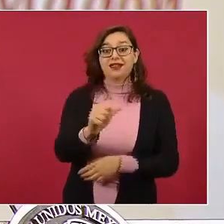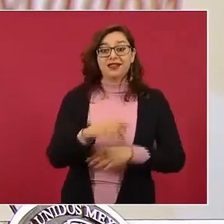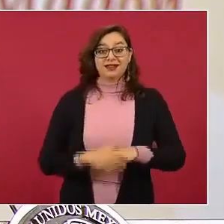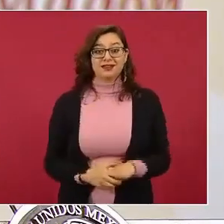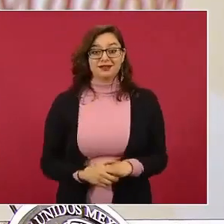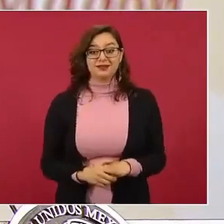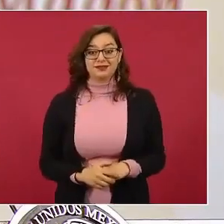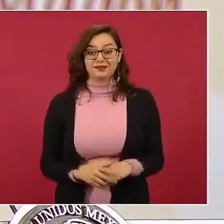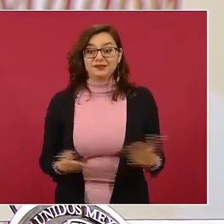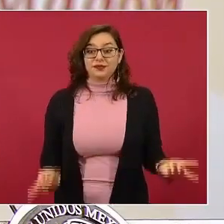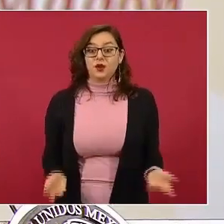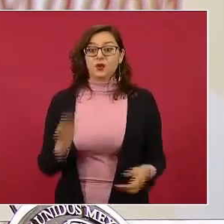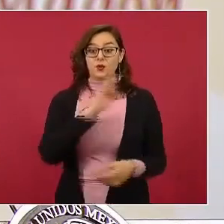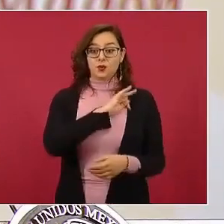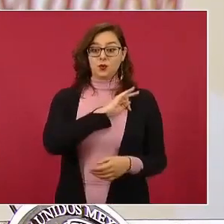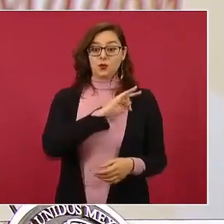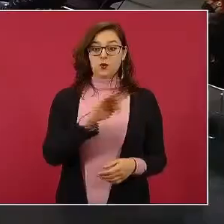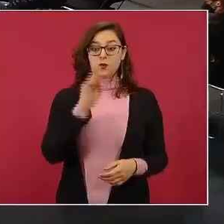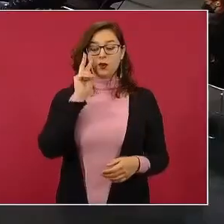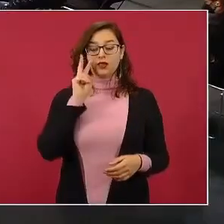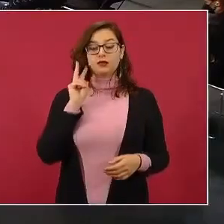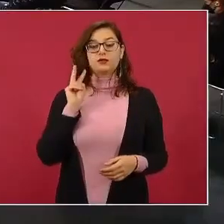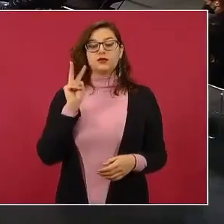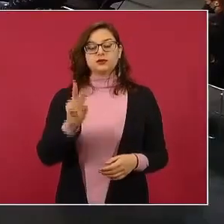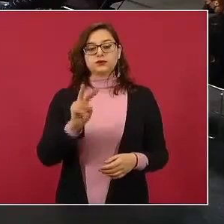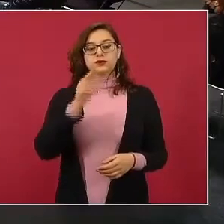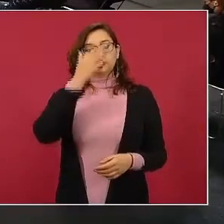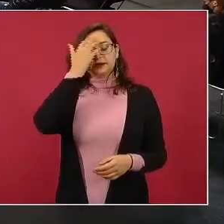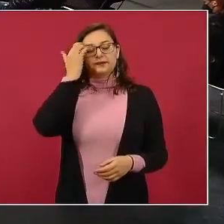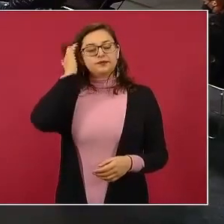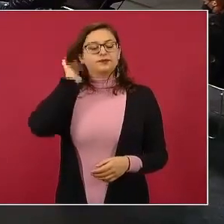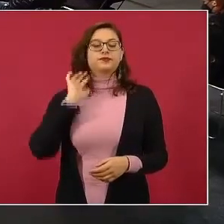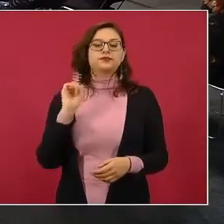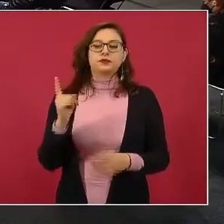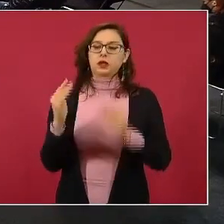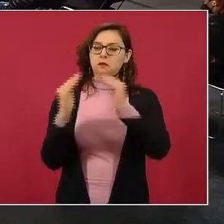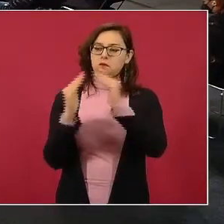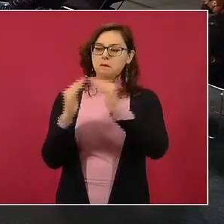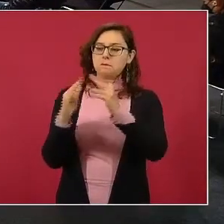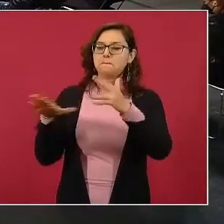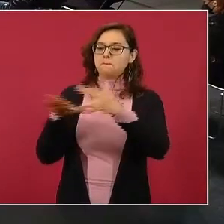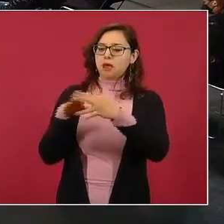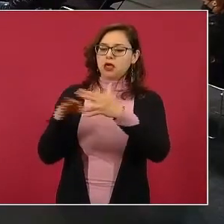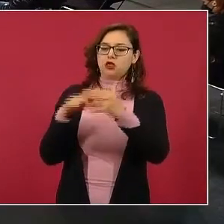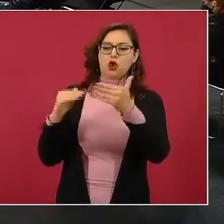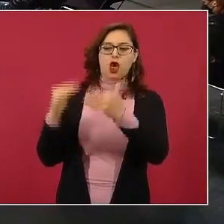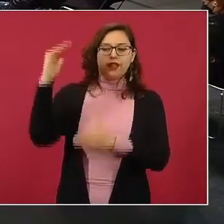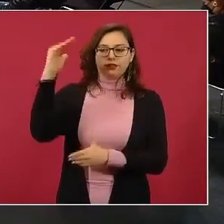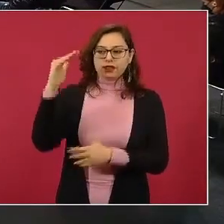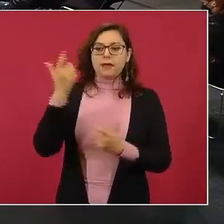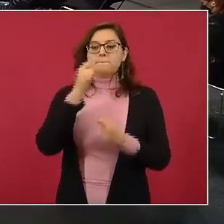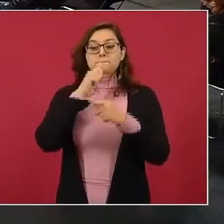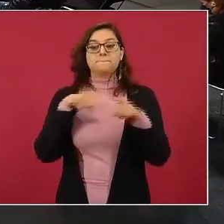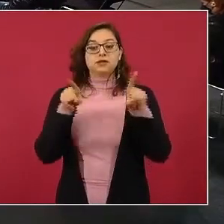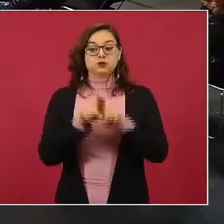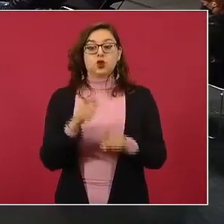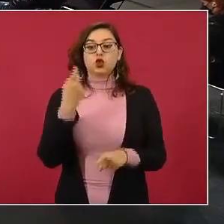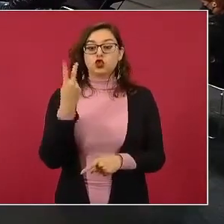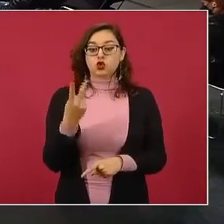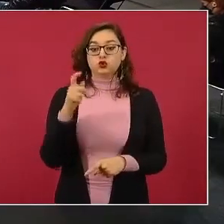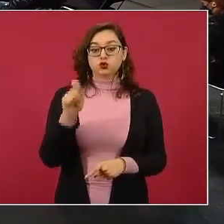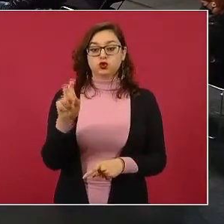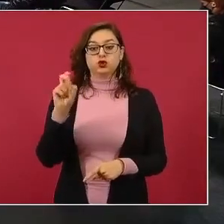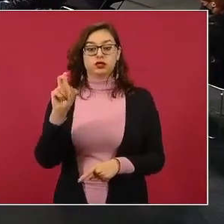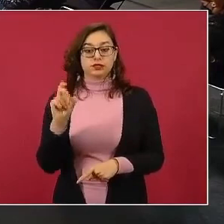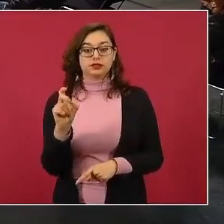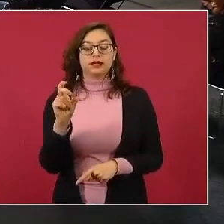en clase media un poco alta, también paga 2 pesos con 30 centavos. Quiero decirles